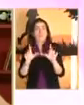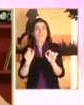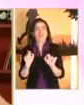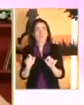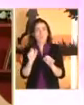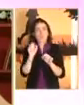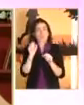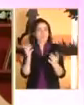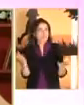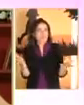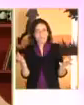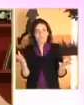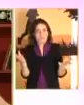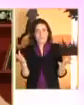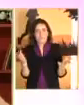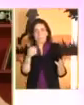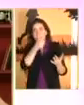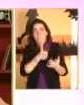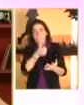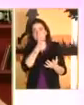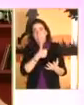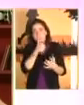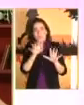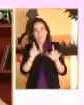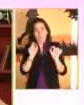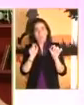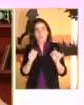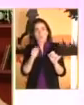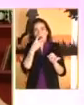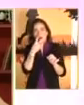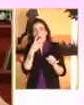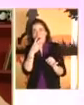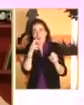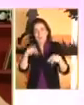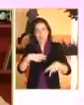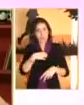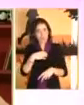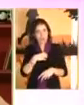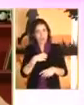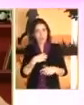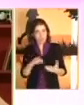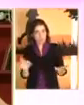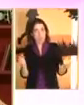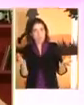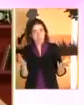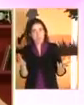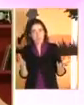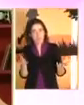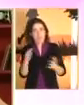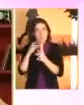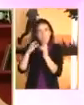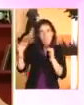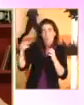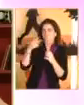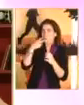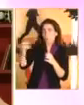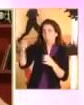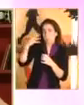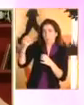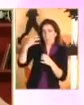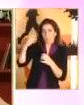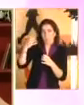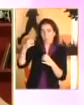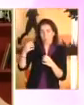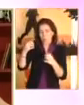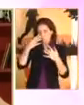Pues ya está, no te puedes contener durante 10 minutos con el cigarrillo. Sí, verdad. Hay que me estás ahumando, que salgo totalmente